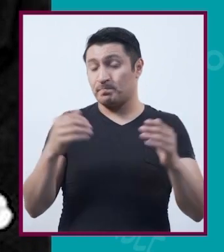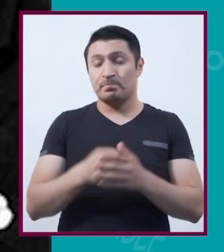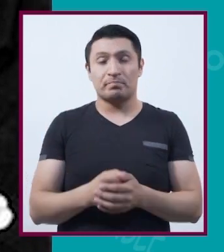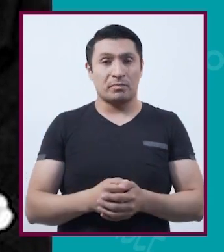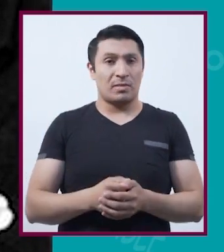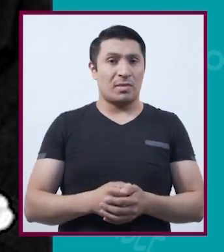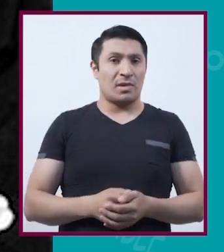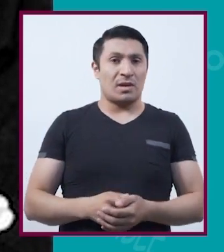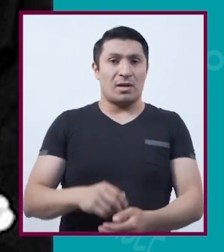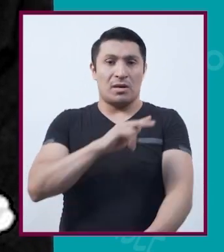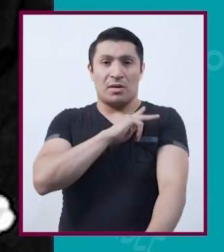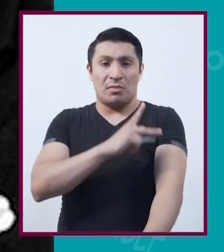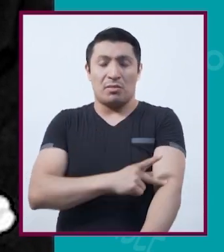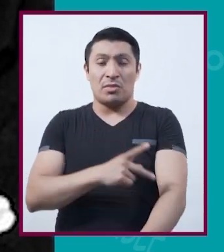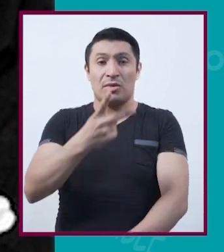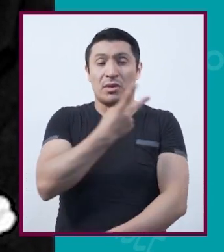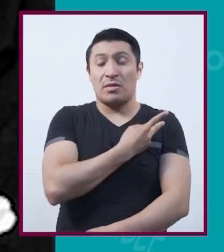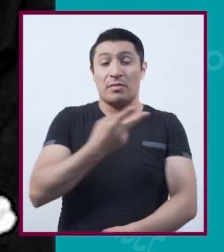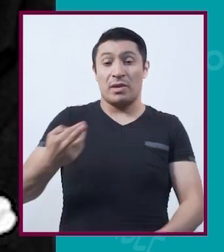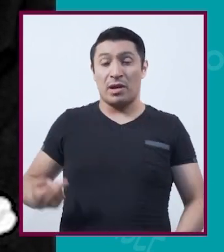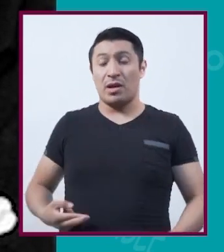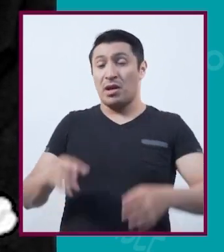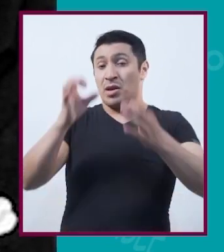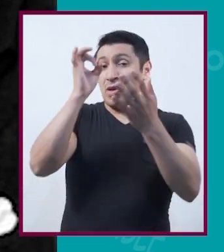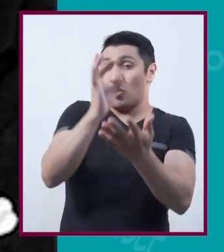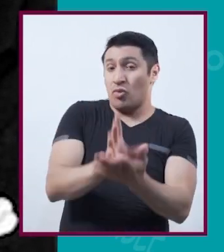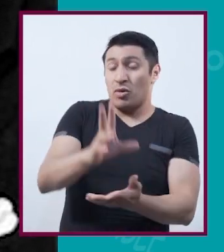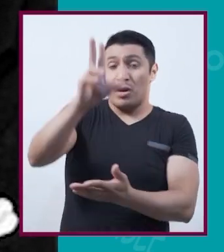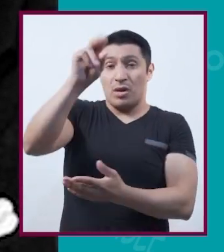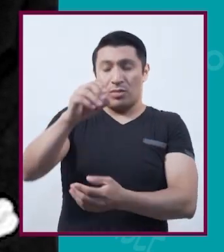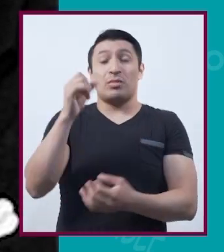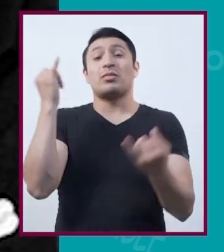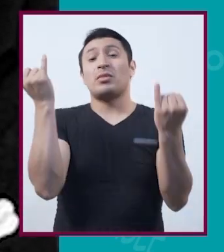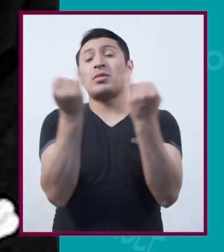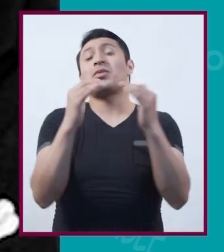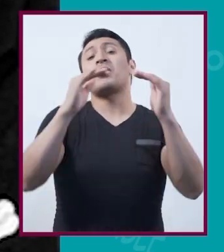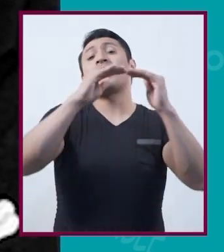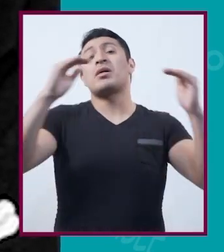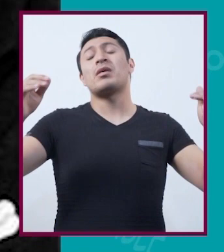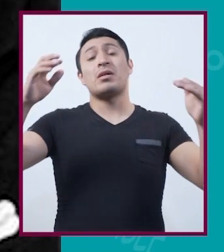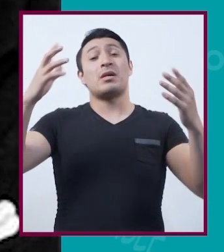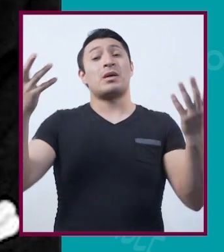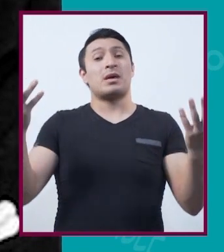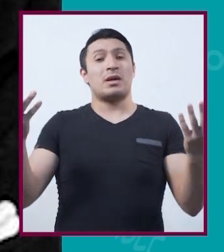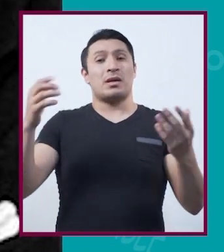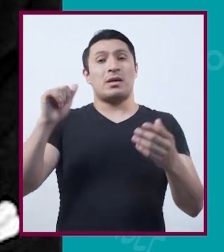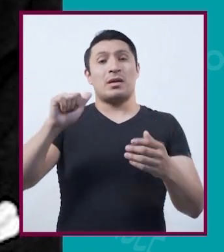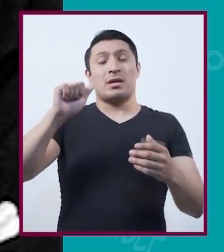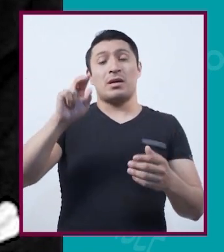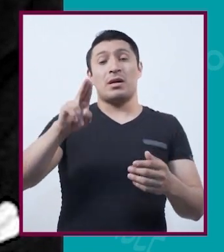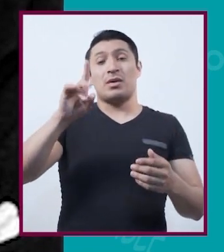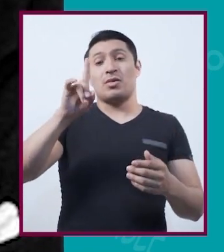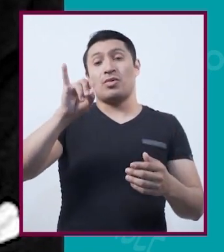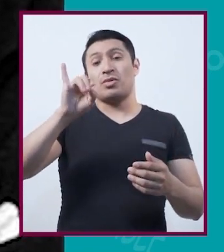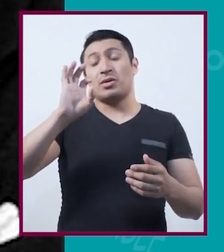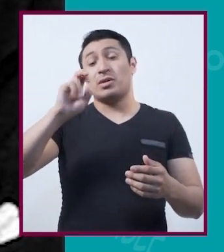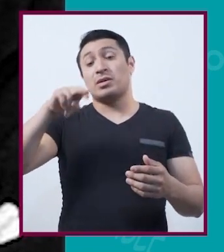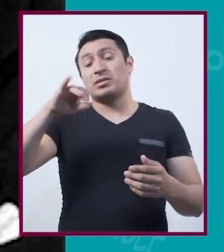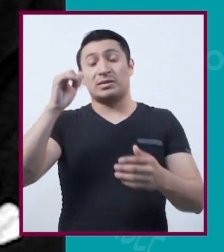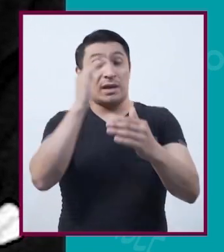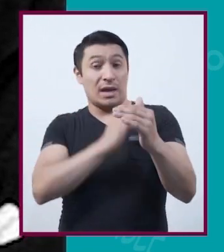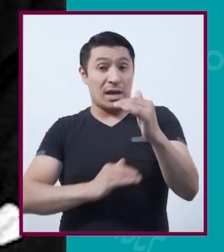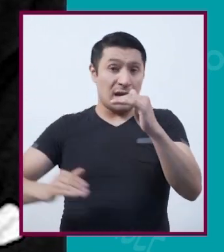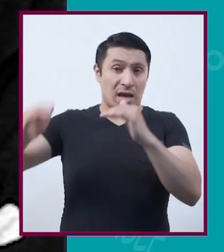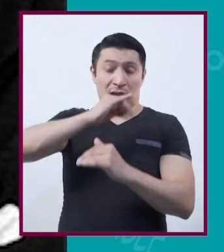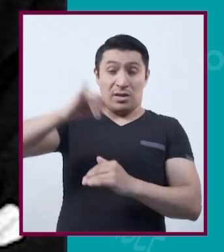Rey y de la Real Audiencia se equilibraba con el poder del arzobispo, de los obispos, de los